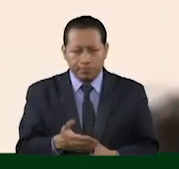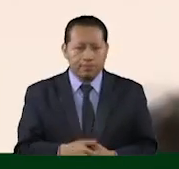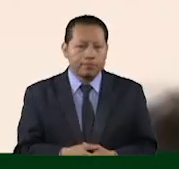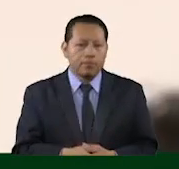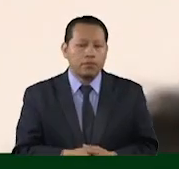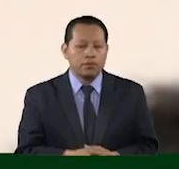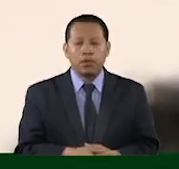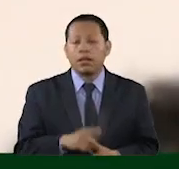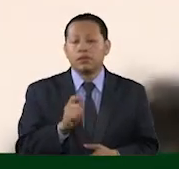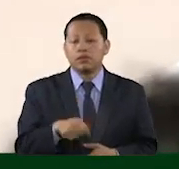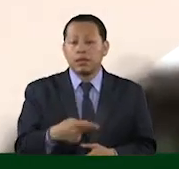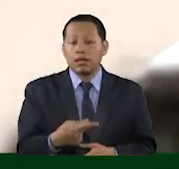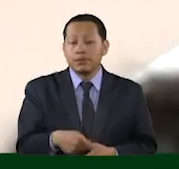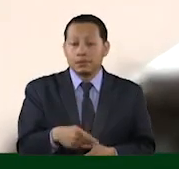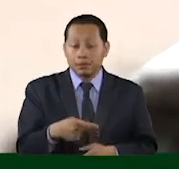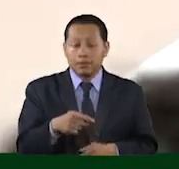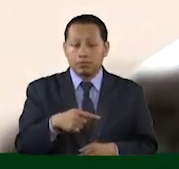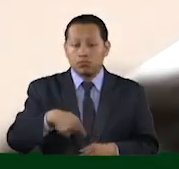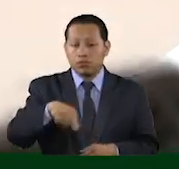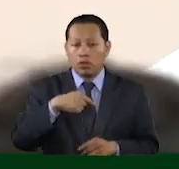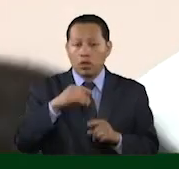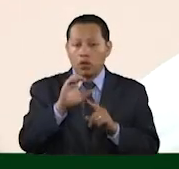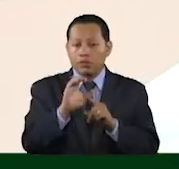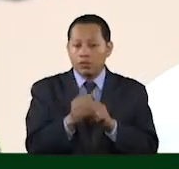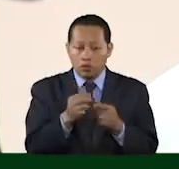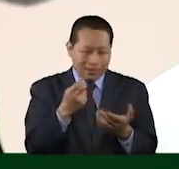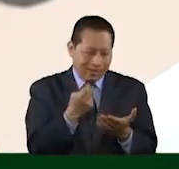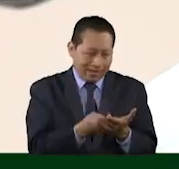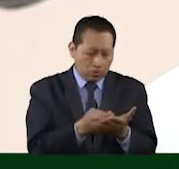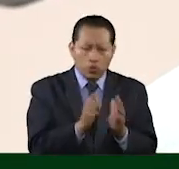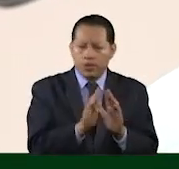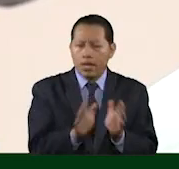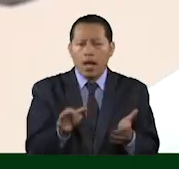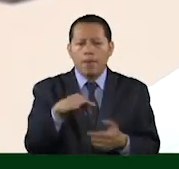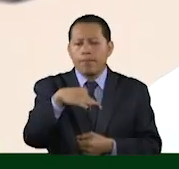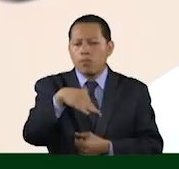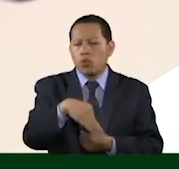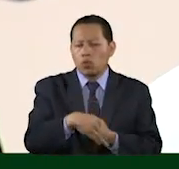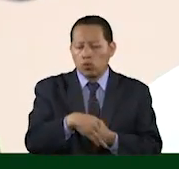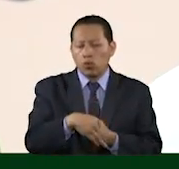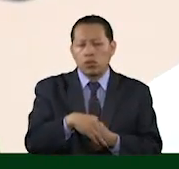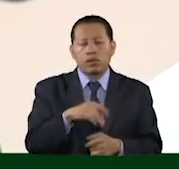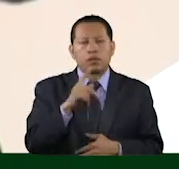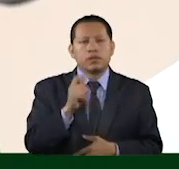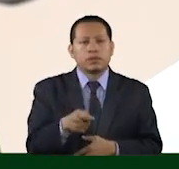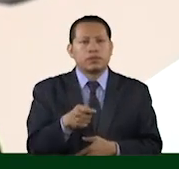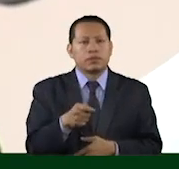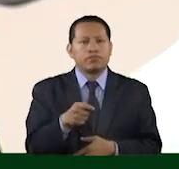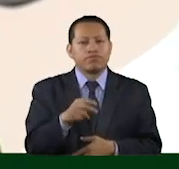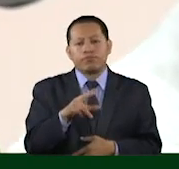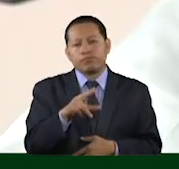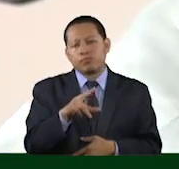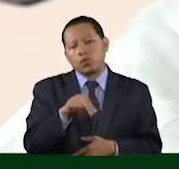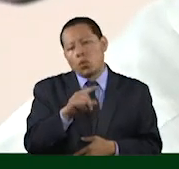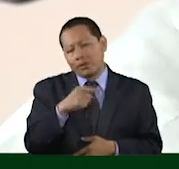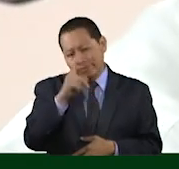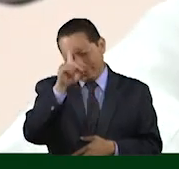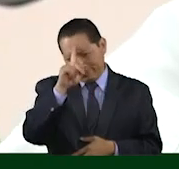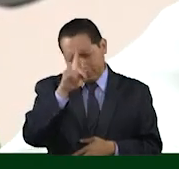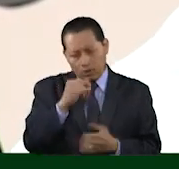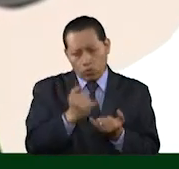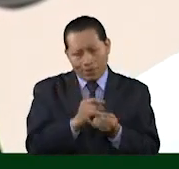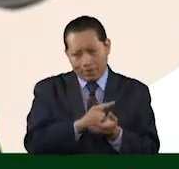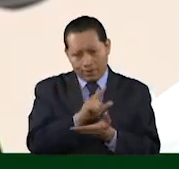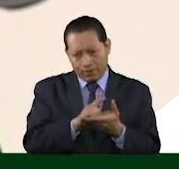Que esta comisión ya ha votado el contenido del dictamen y que no era recomendable ni